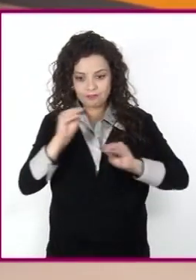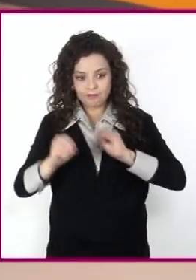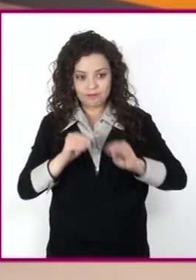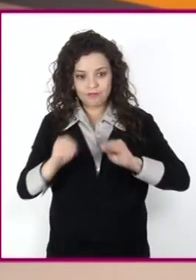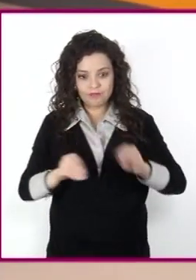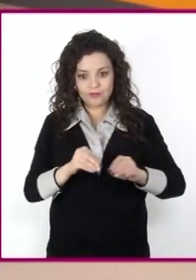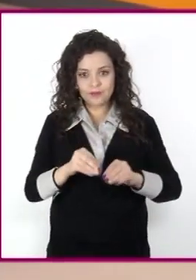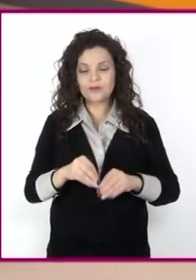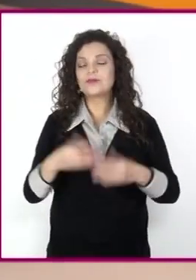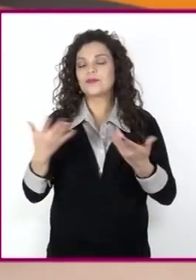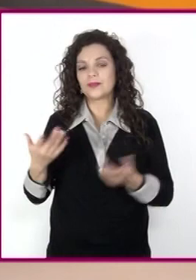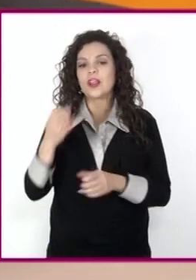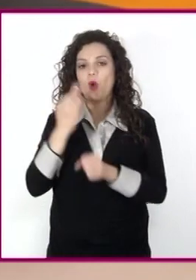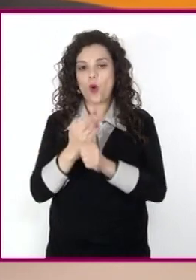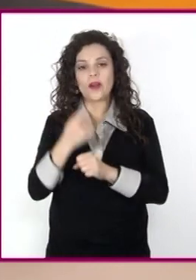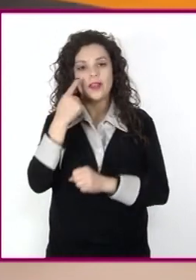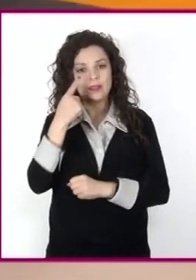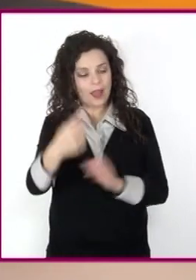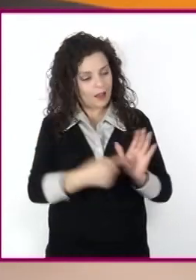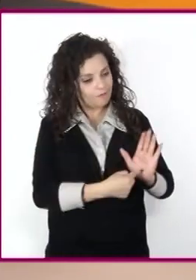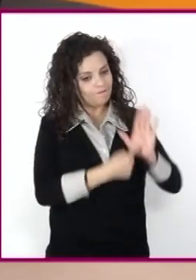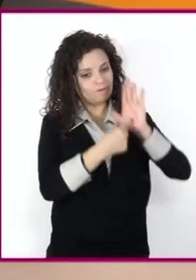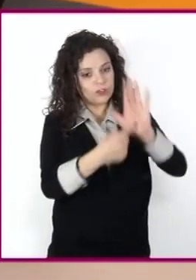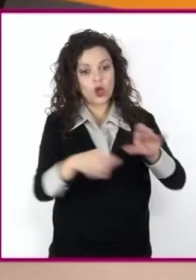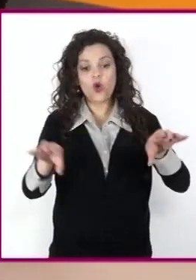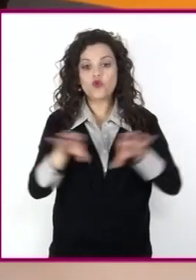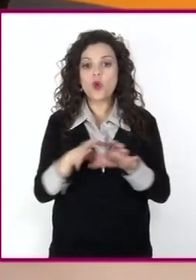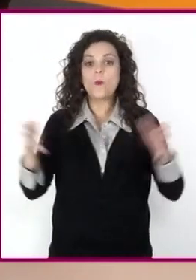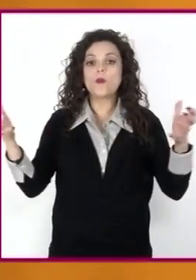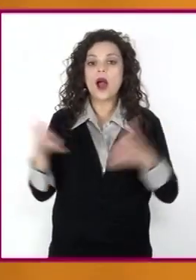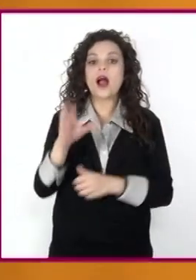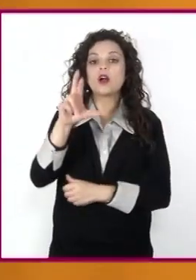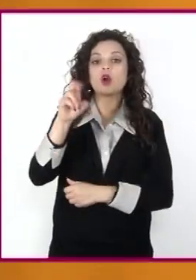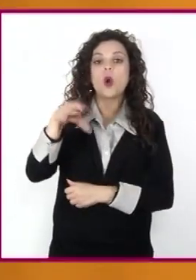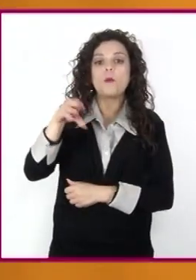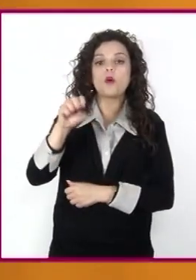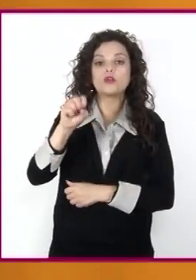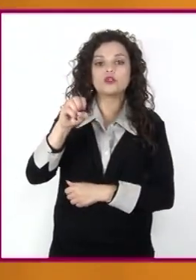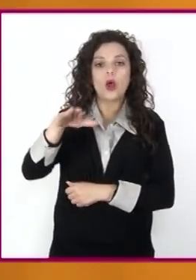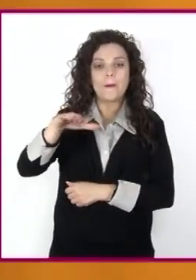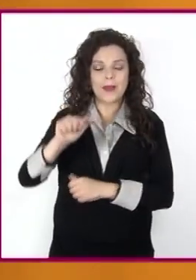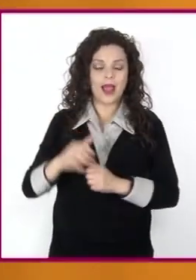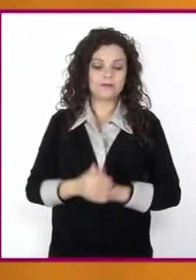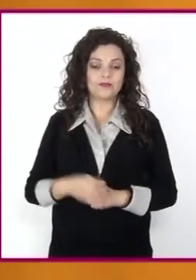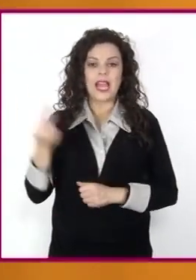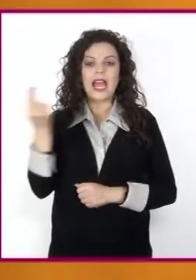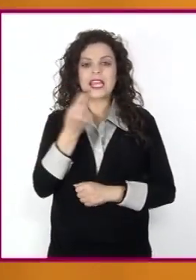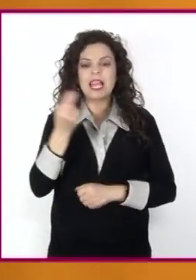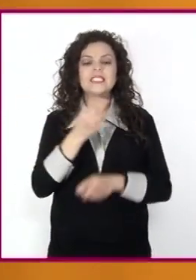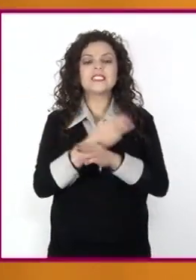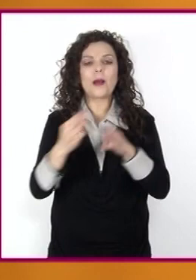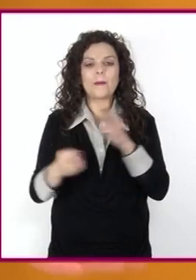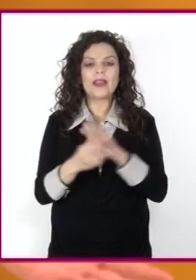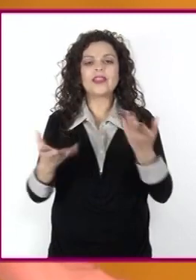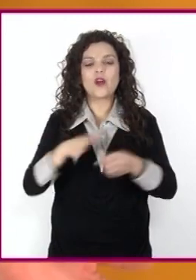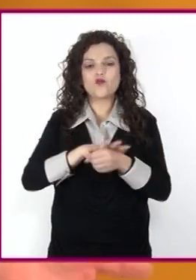les mostraremos cómo construir un cromosoma. Necesitaremos los siguientes